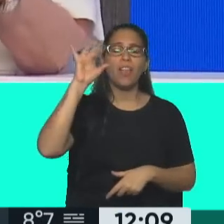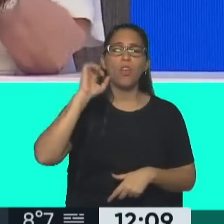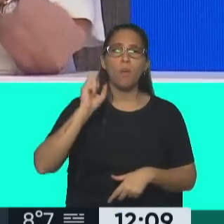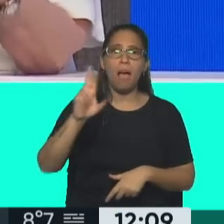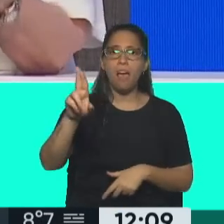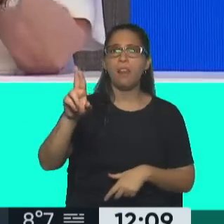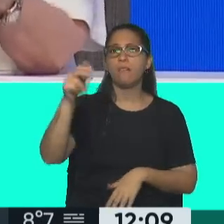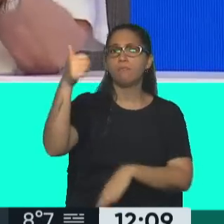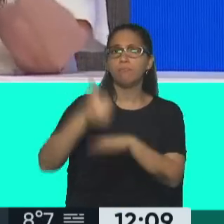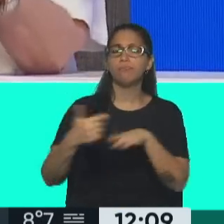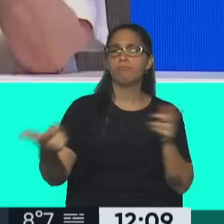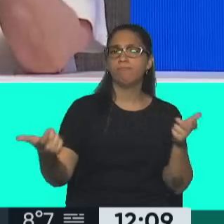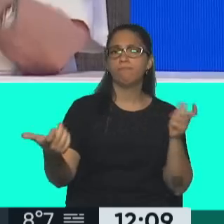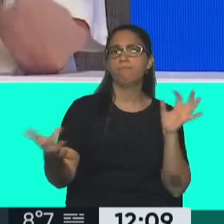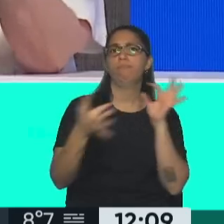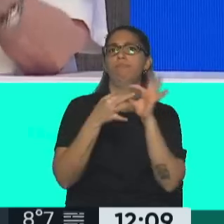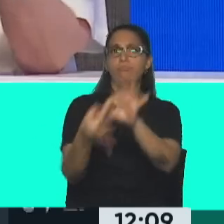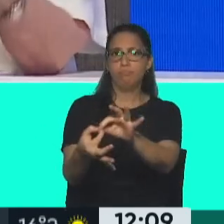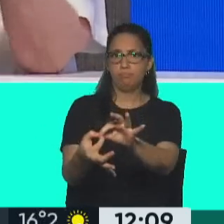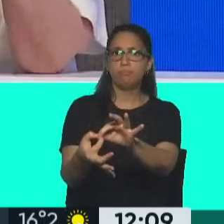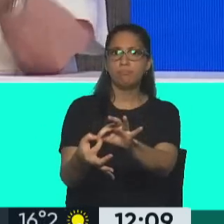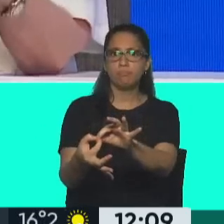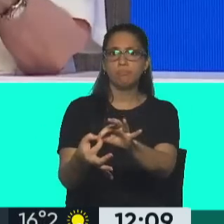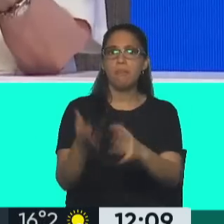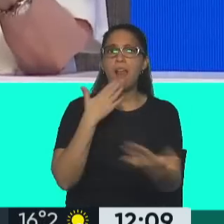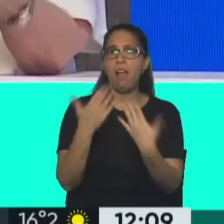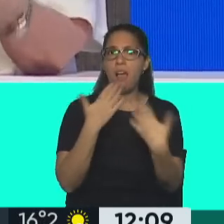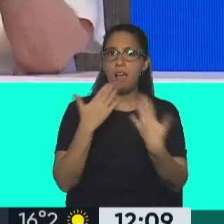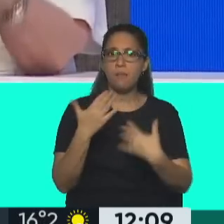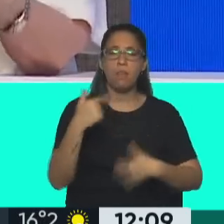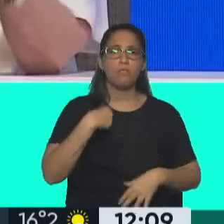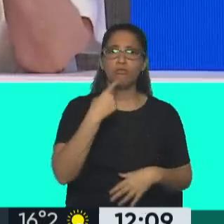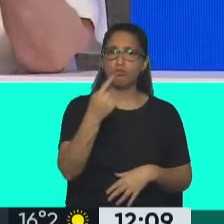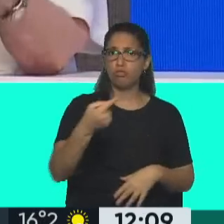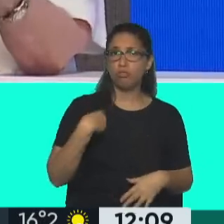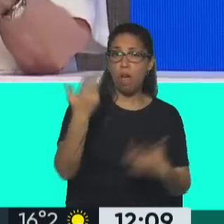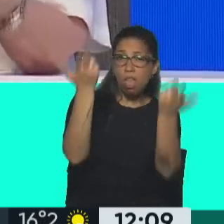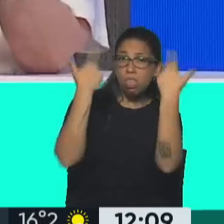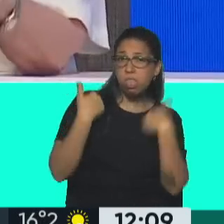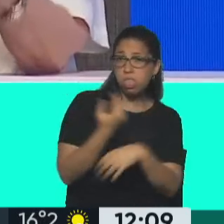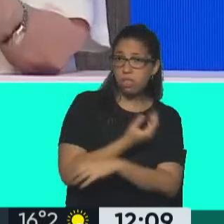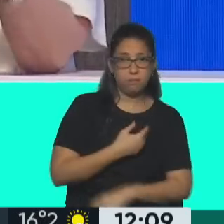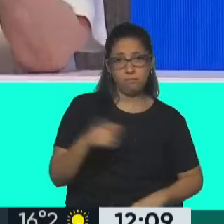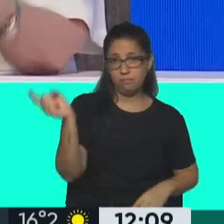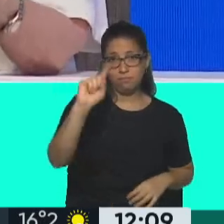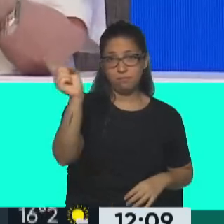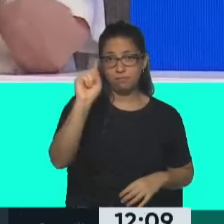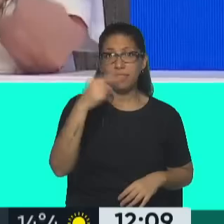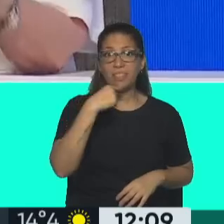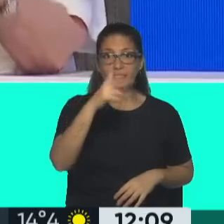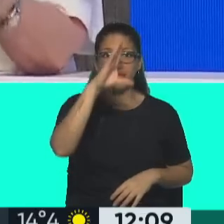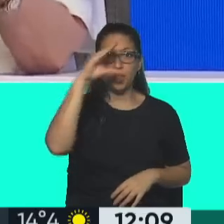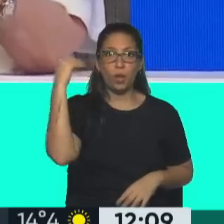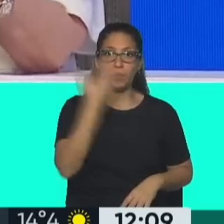el programa, a tono con lo que viene repitiendo la vicepresidenta. No voy a ser mascota de nadie, dijo la